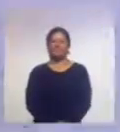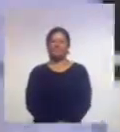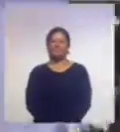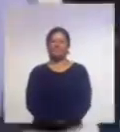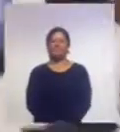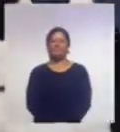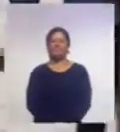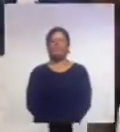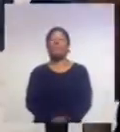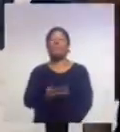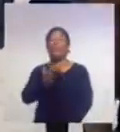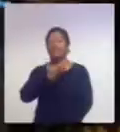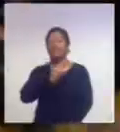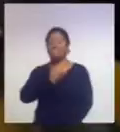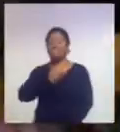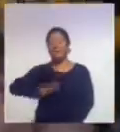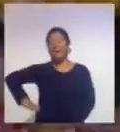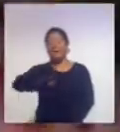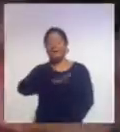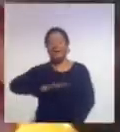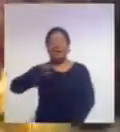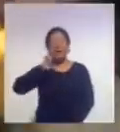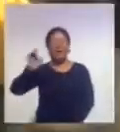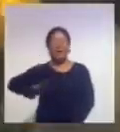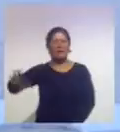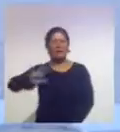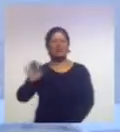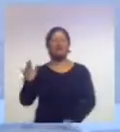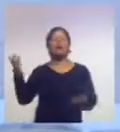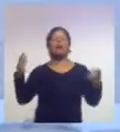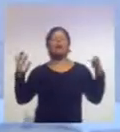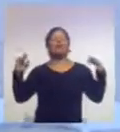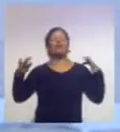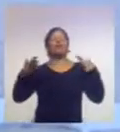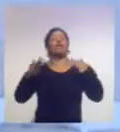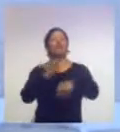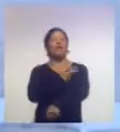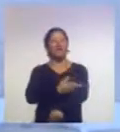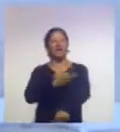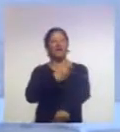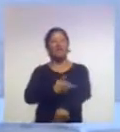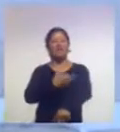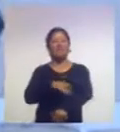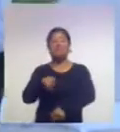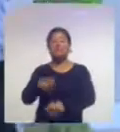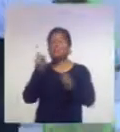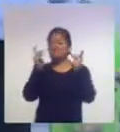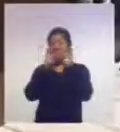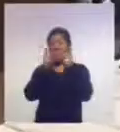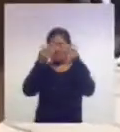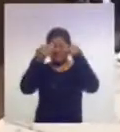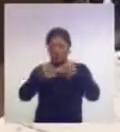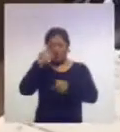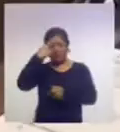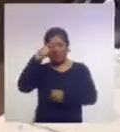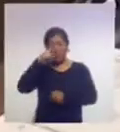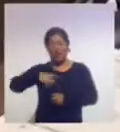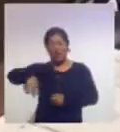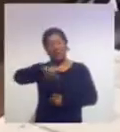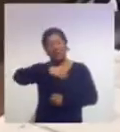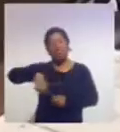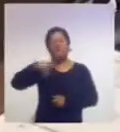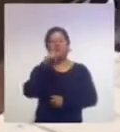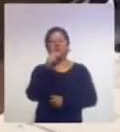El parque del municipio de Zacatelco, que reúne a decenas de familias los fines de semana, fue el escenario perfecto para la realización del Pulque